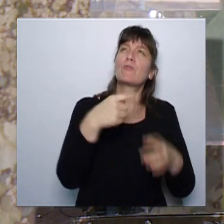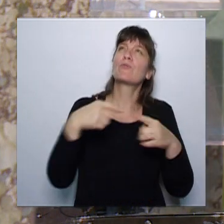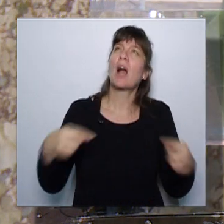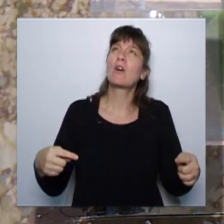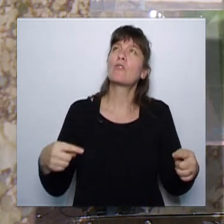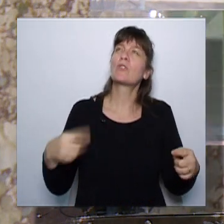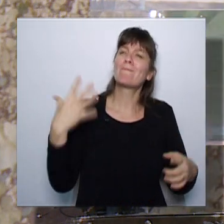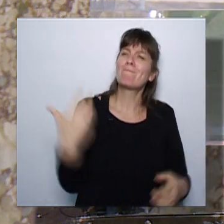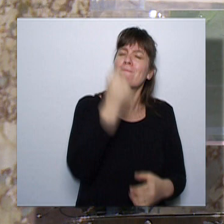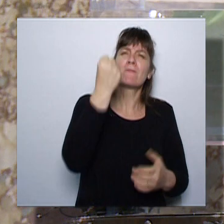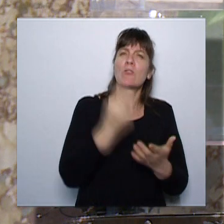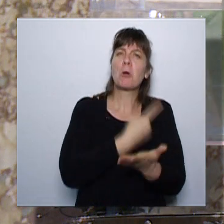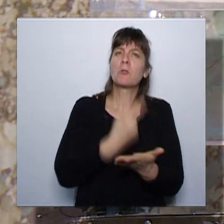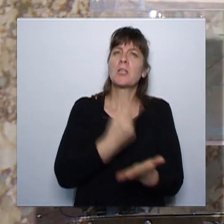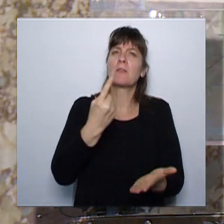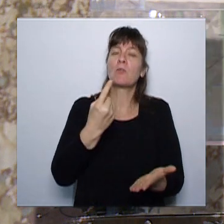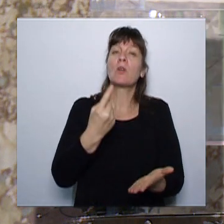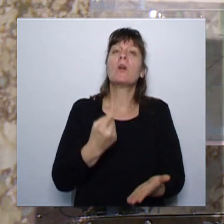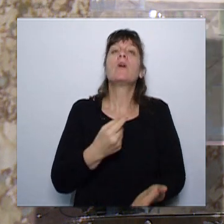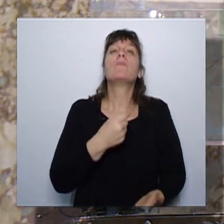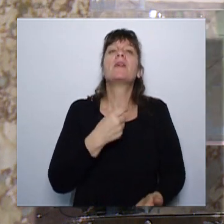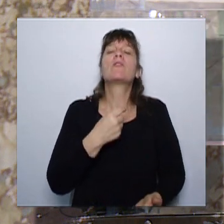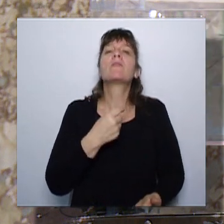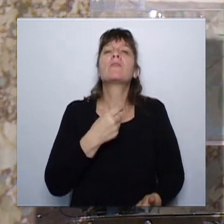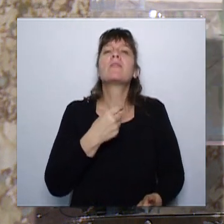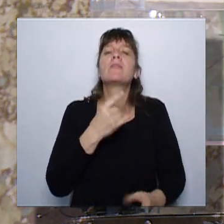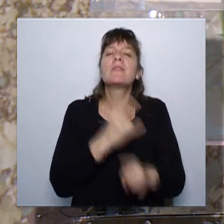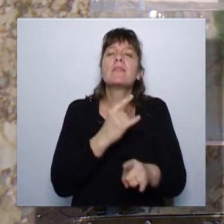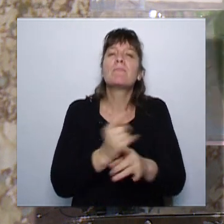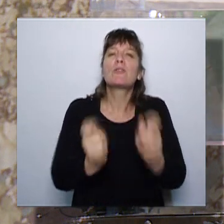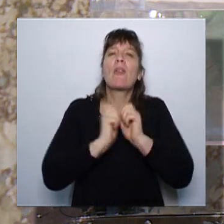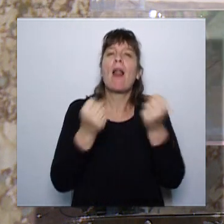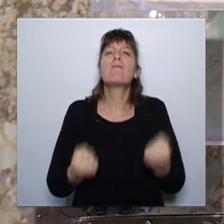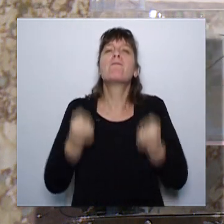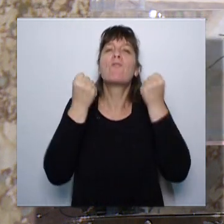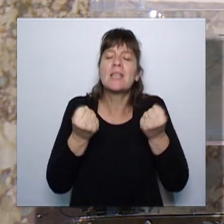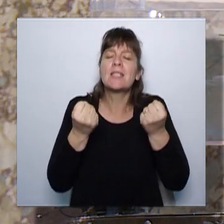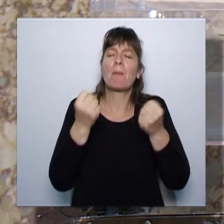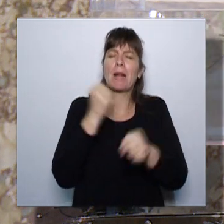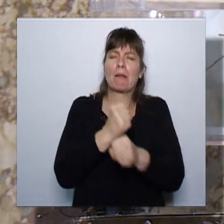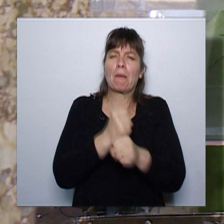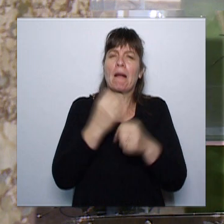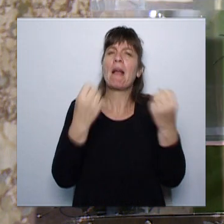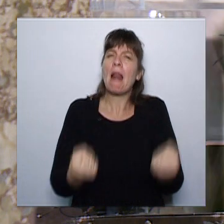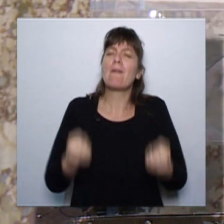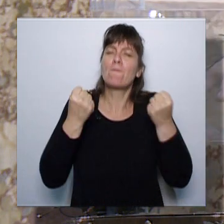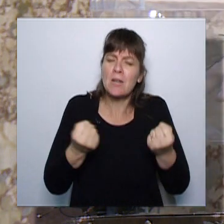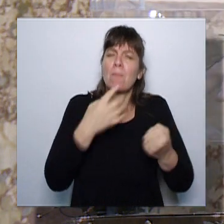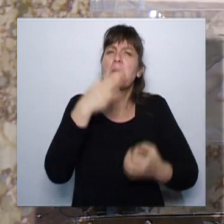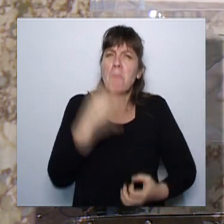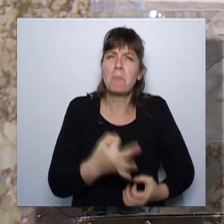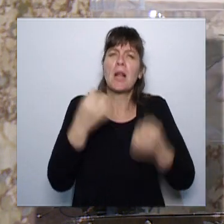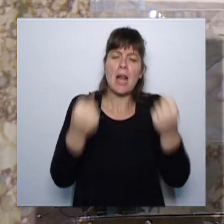y no lo conseguimos pero conseguimos siempre que la fuerza para seguir adelante la fuerza para trabajar la fuerza para